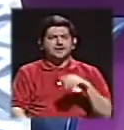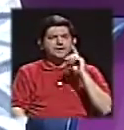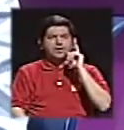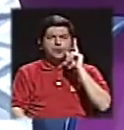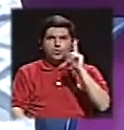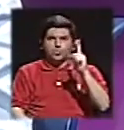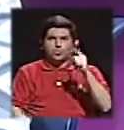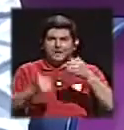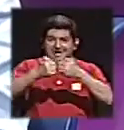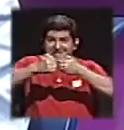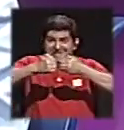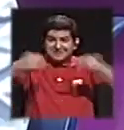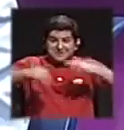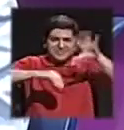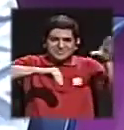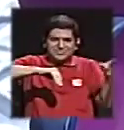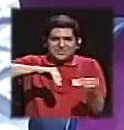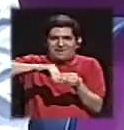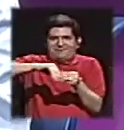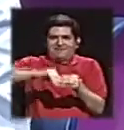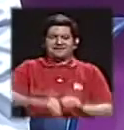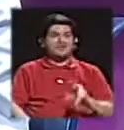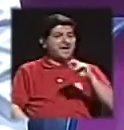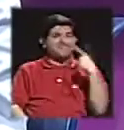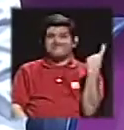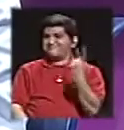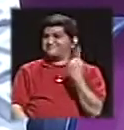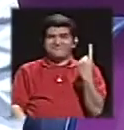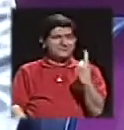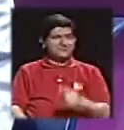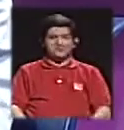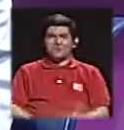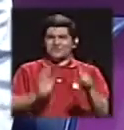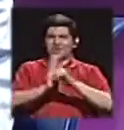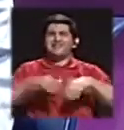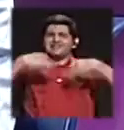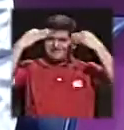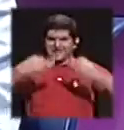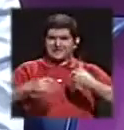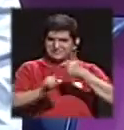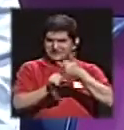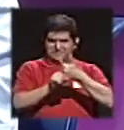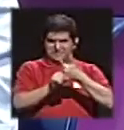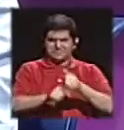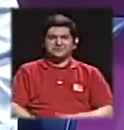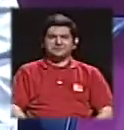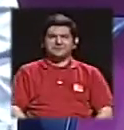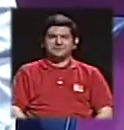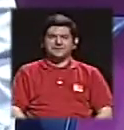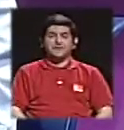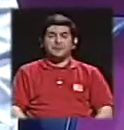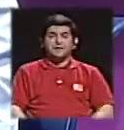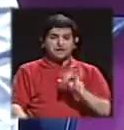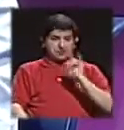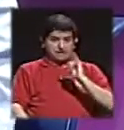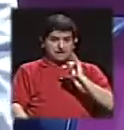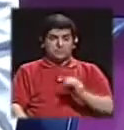una brecha adicional, no es solamente el derecho a decidir, sino el